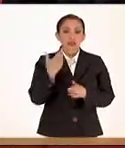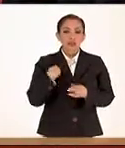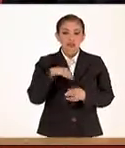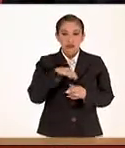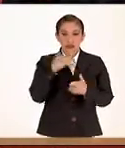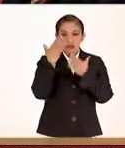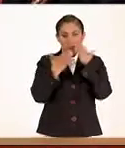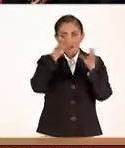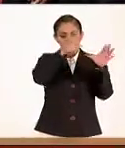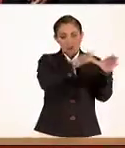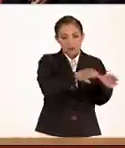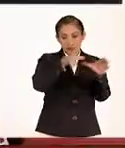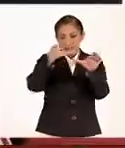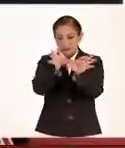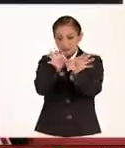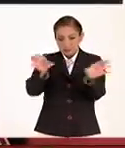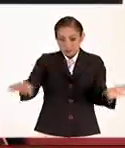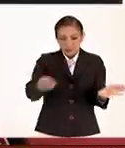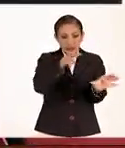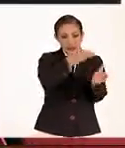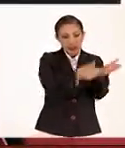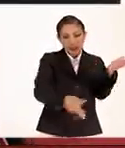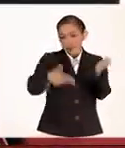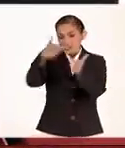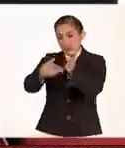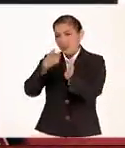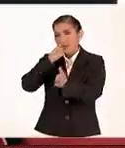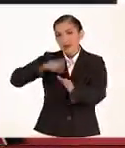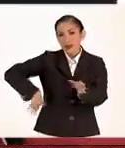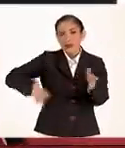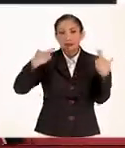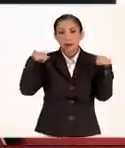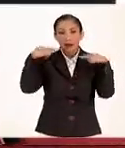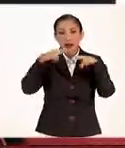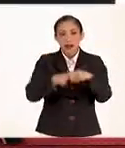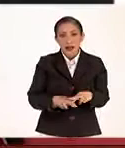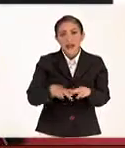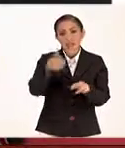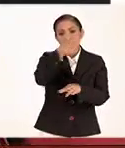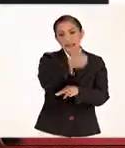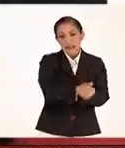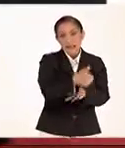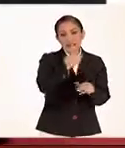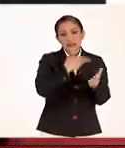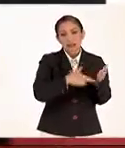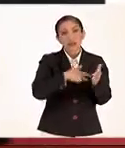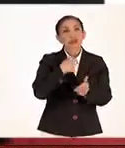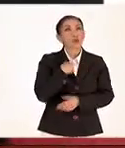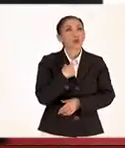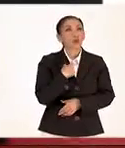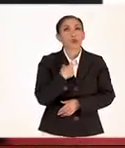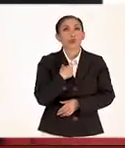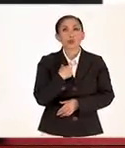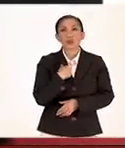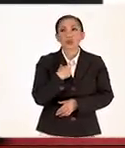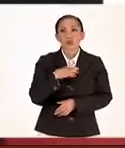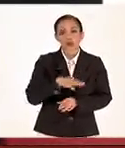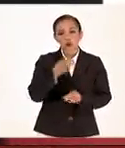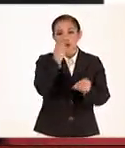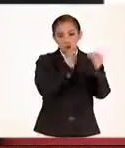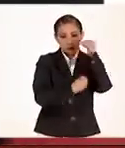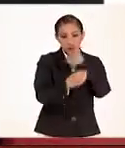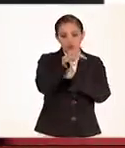nos dividieron al estar allá estuvimos en talleres como lo menciona el profesor el clima con seis yo estuve en lo que es